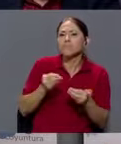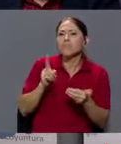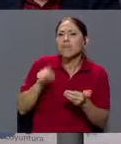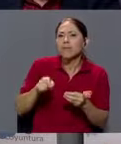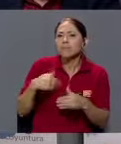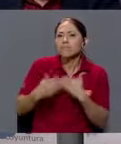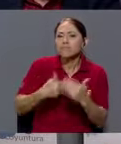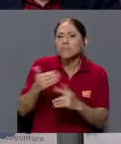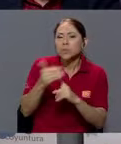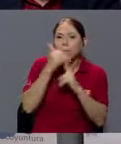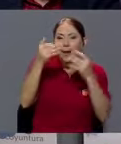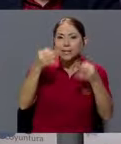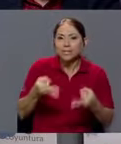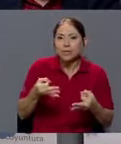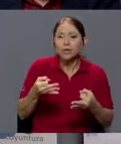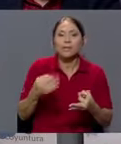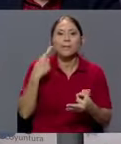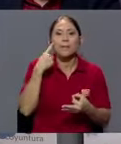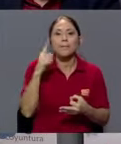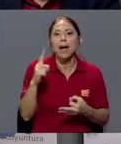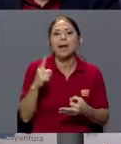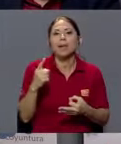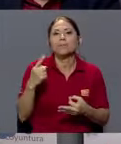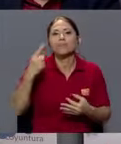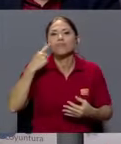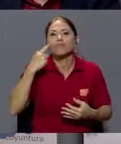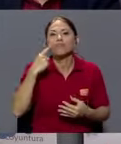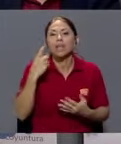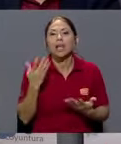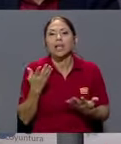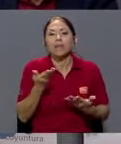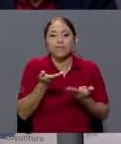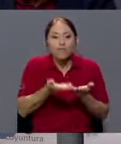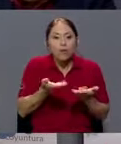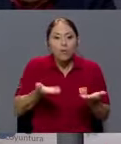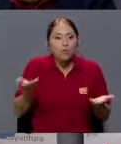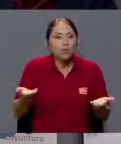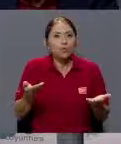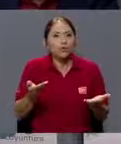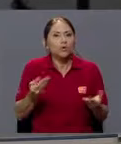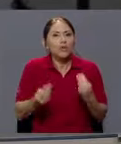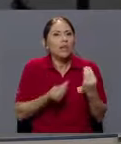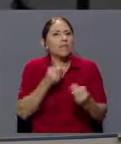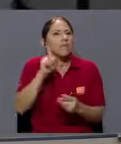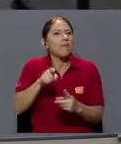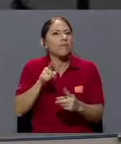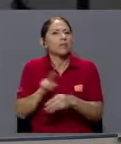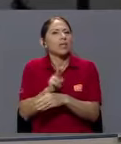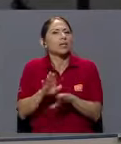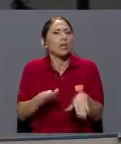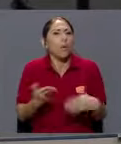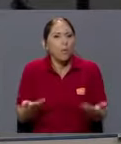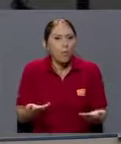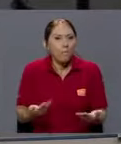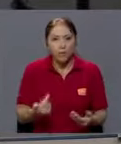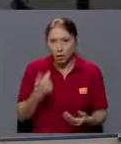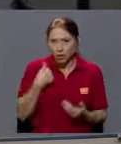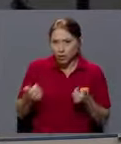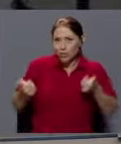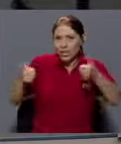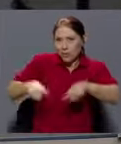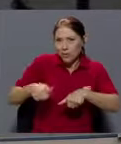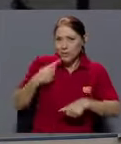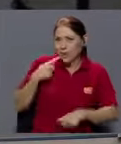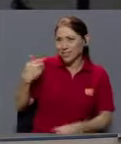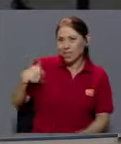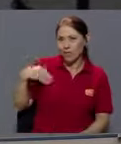tomar decisiones, ¿verdad?, para apuntar hacia dónde deben dirigirse más los recursos. Yo estoy de acuerdo con lo que Francisco apuntaba